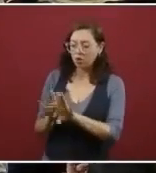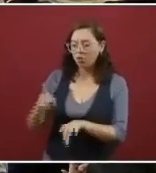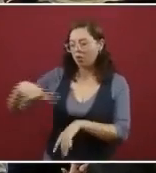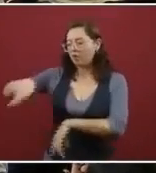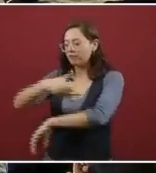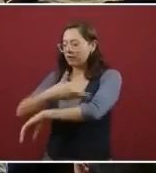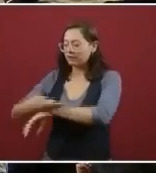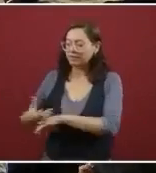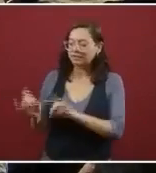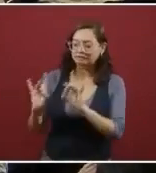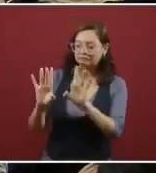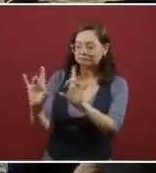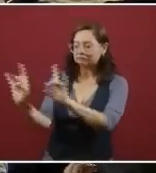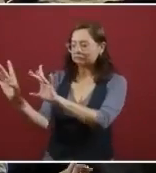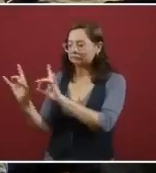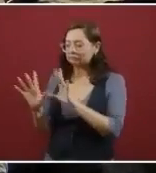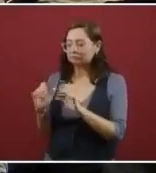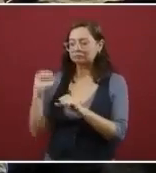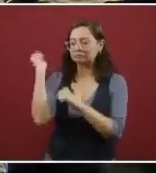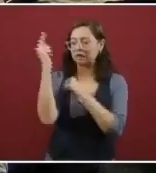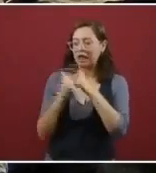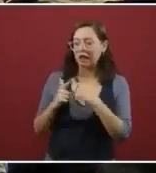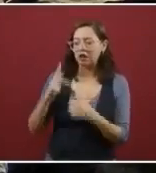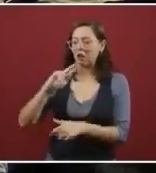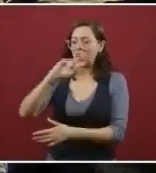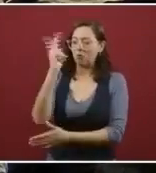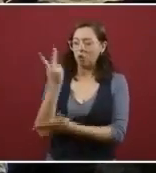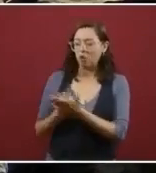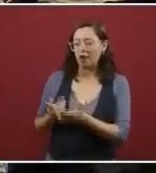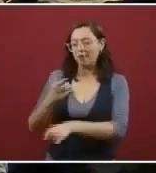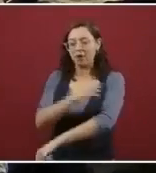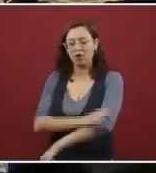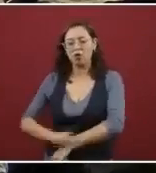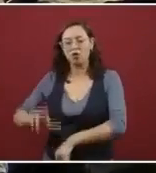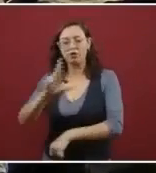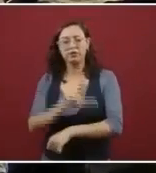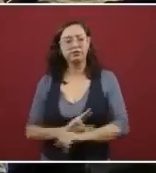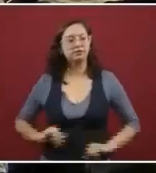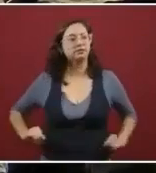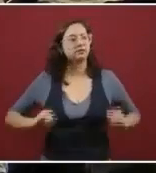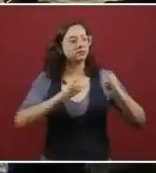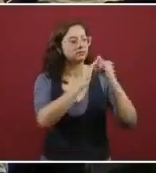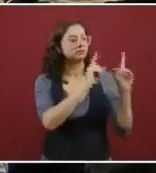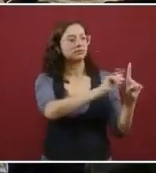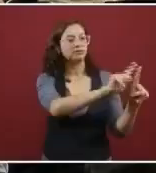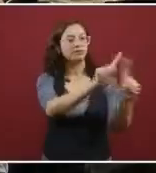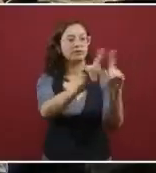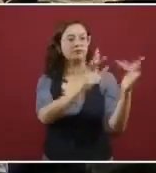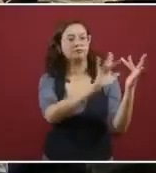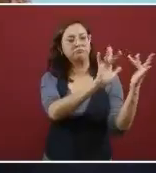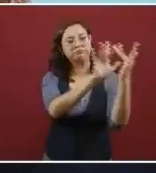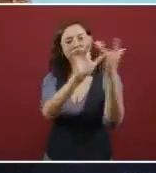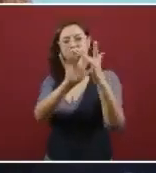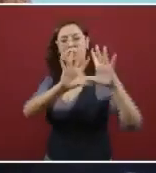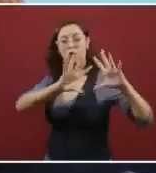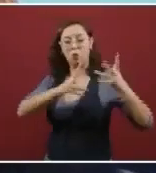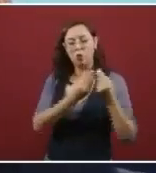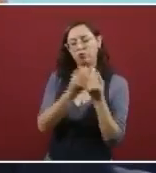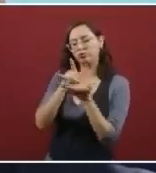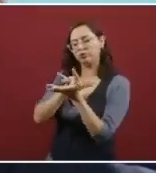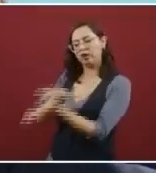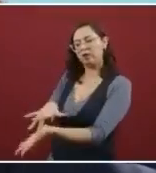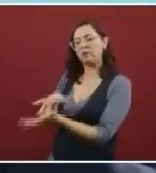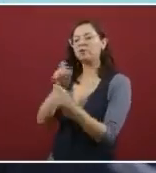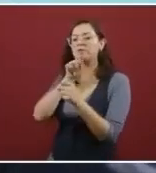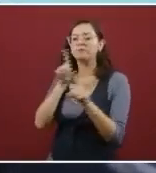para desarrollar un programa y una coordinación entre diferentes dependencias para dar un apoyo inmediato y desde luego